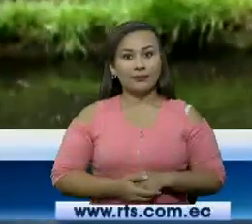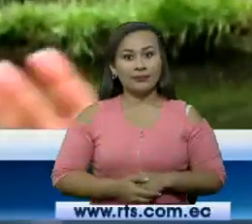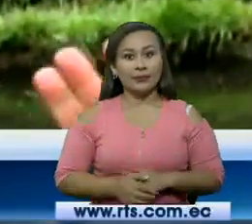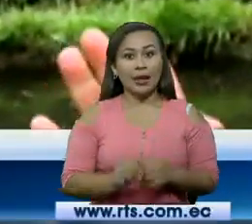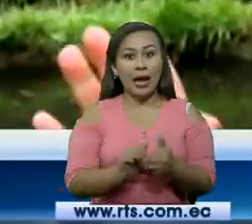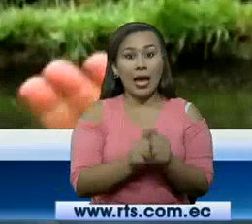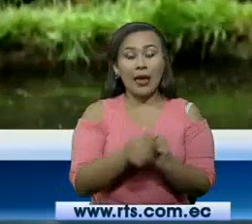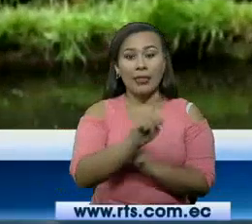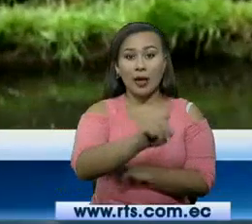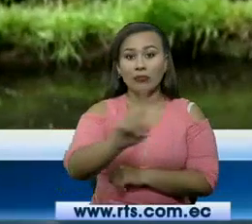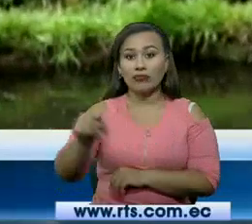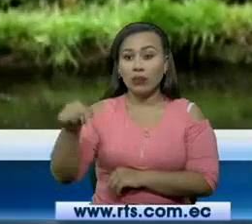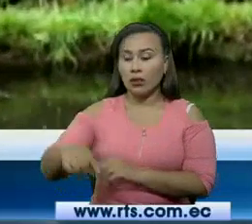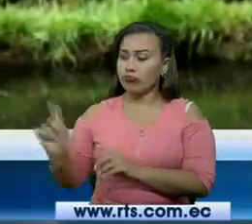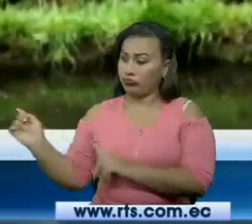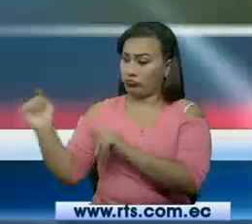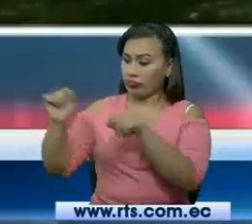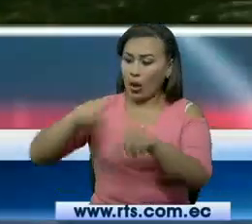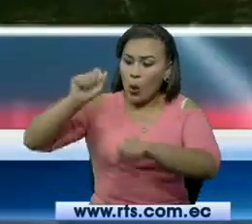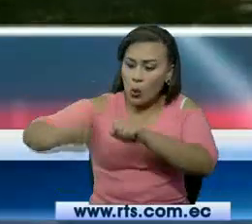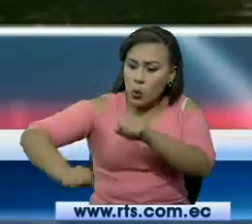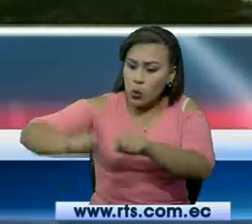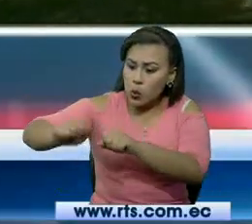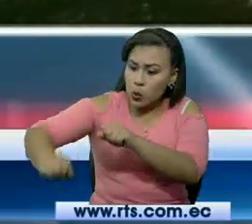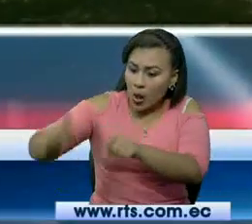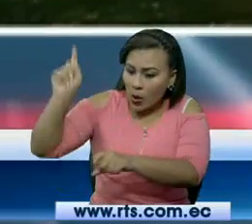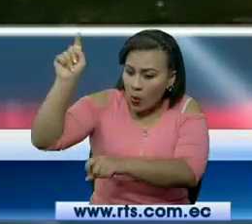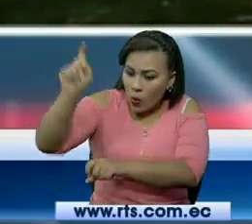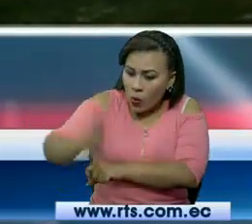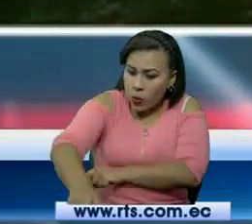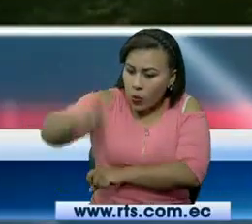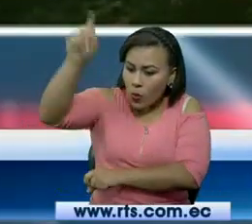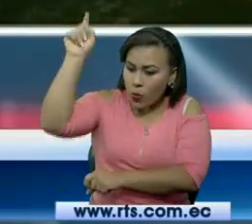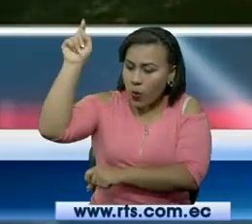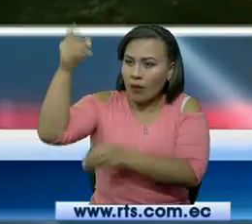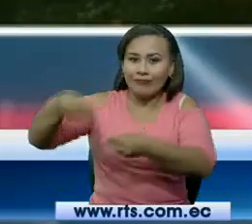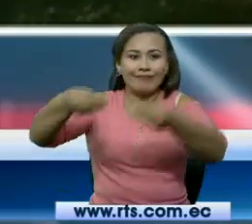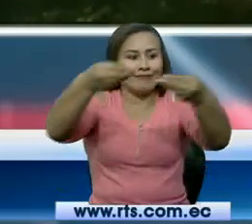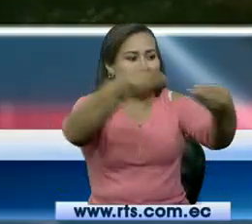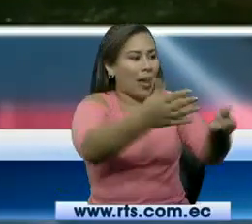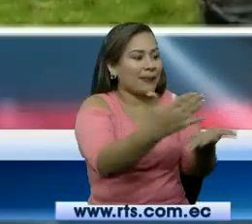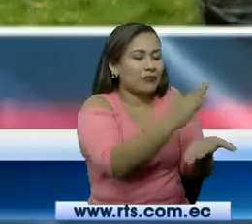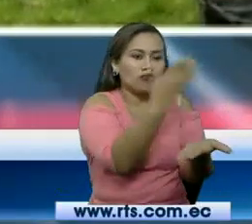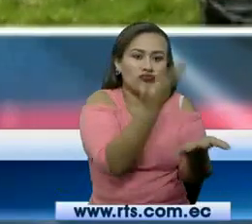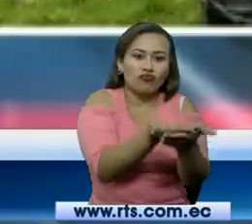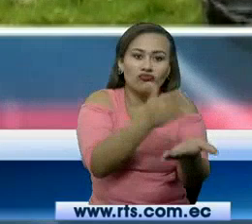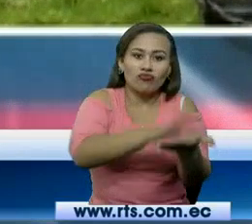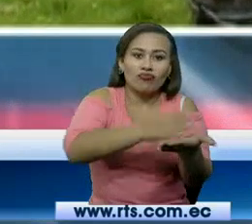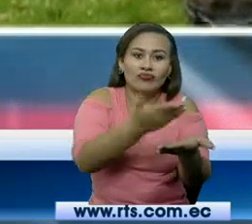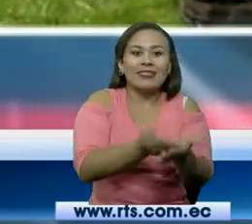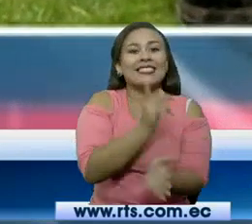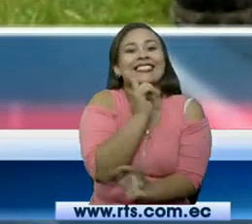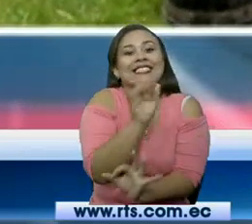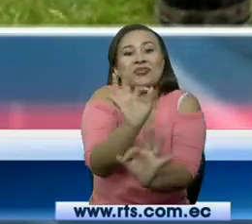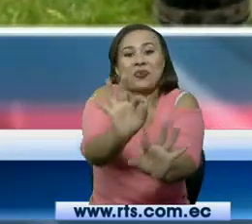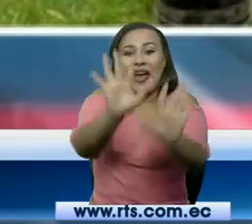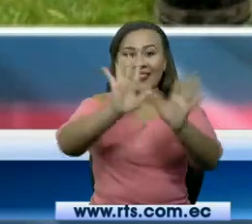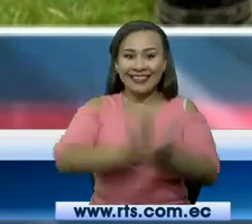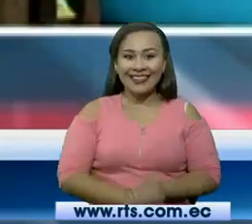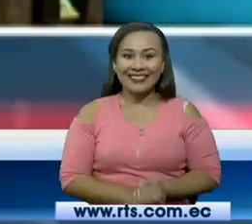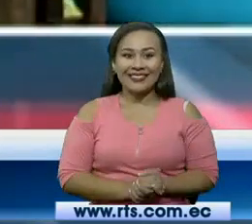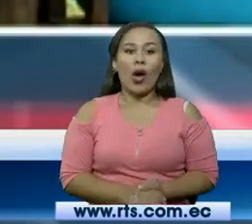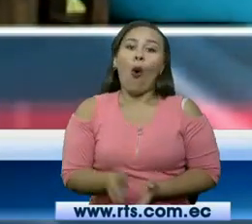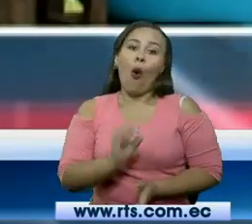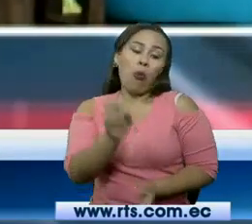cada uno pesca su comida, se puede decir. Nosotros les damos preparando y o sea, cada uno a su suerte el que salga. Y el que quiere puede